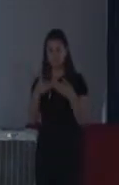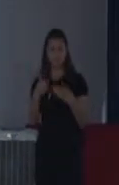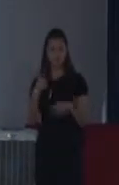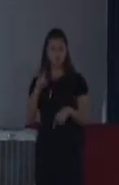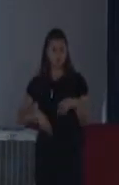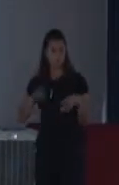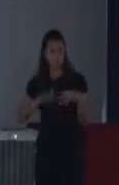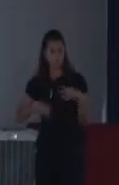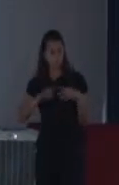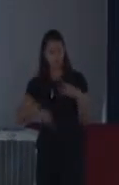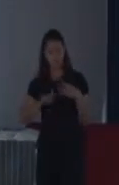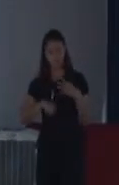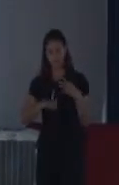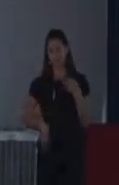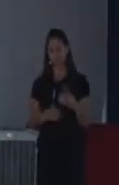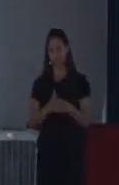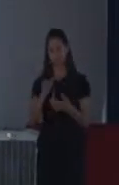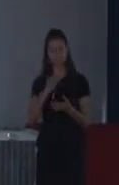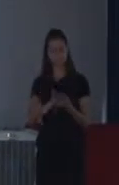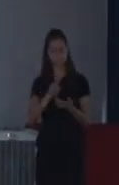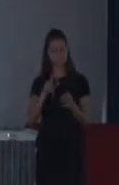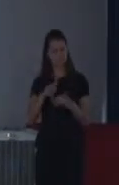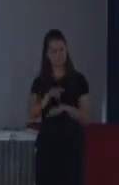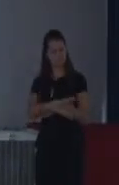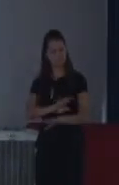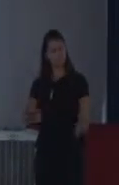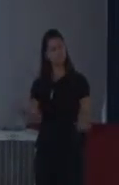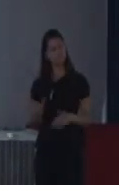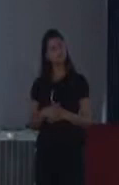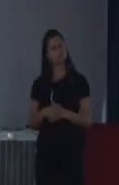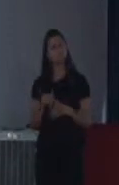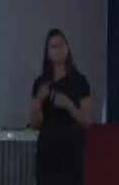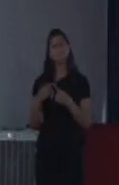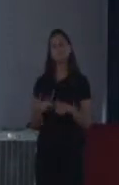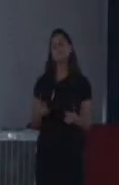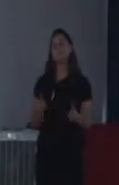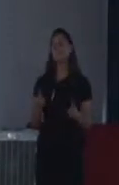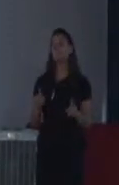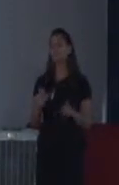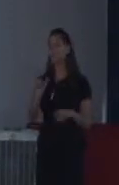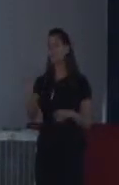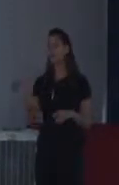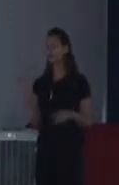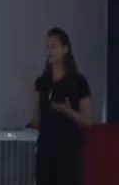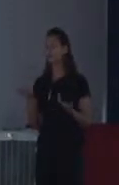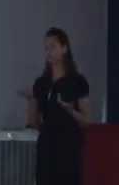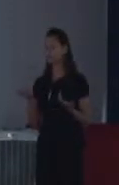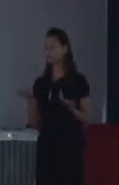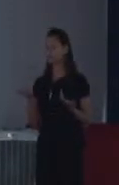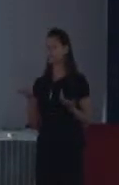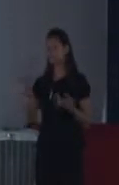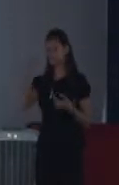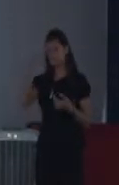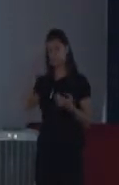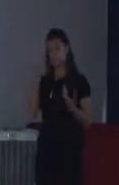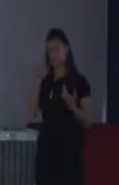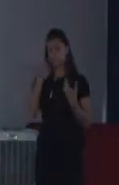fuera de todo, ¿sí? Y esa barrera es la que hay que romper, ¿sí? Pero entre otras cosas, ¿cómo ha sido tan